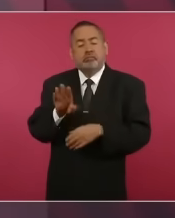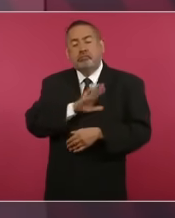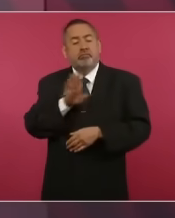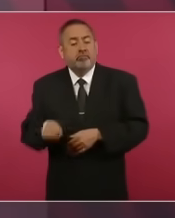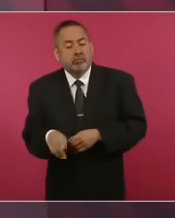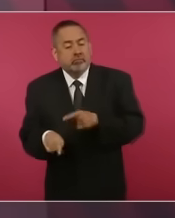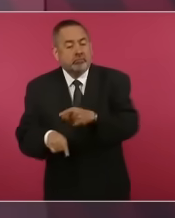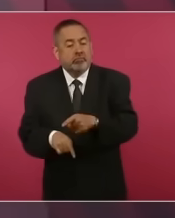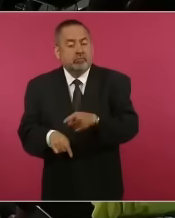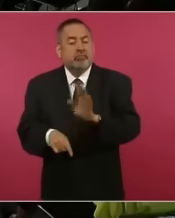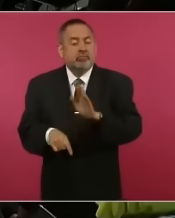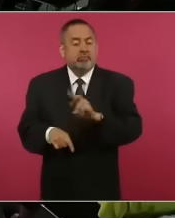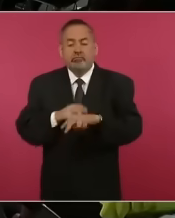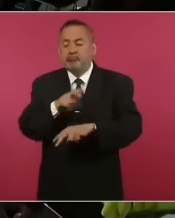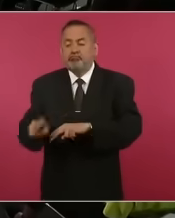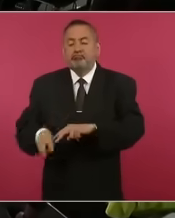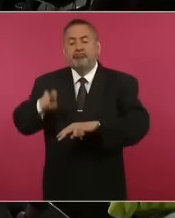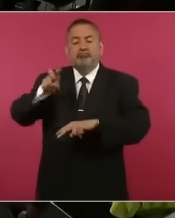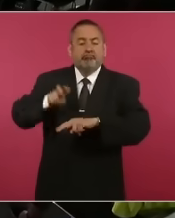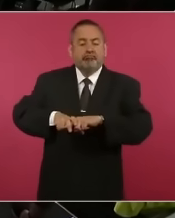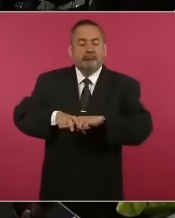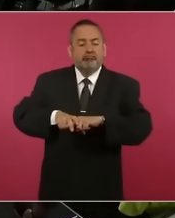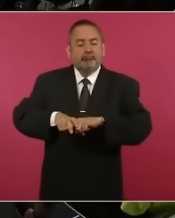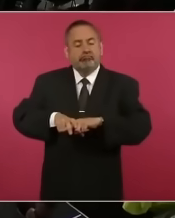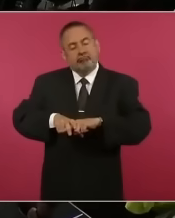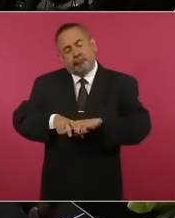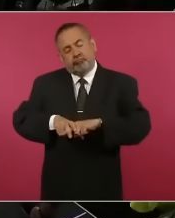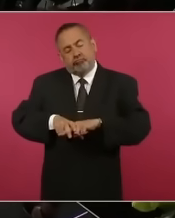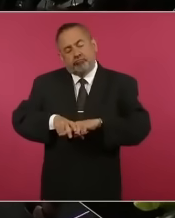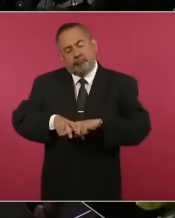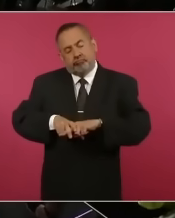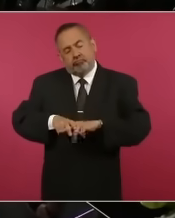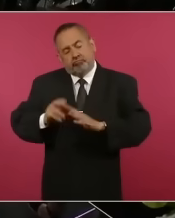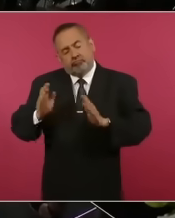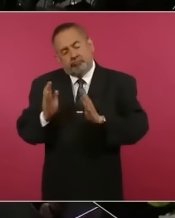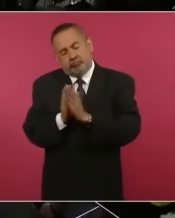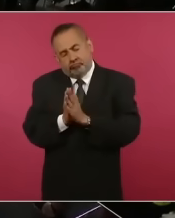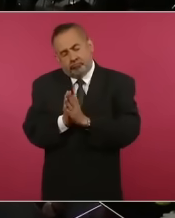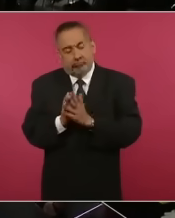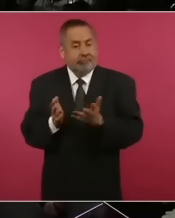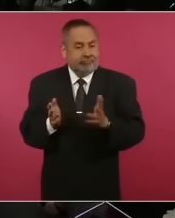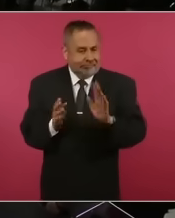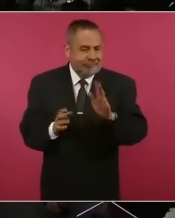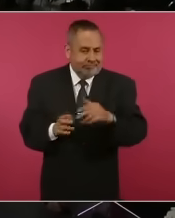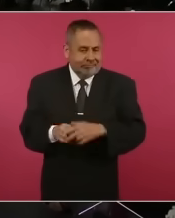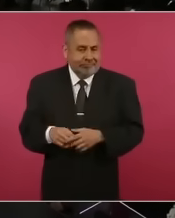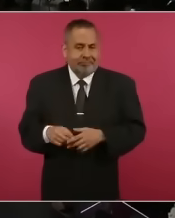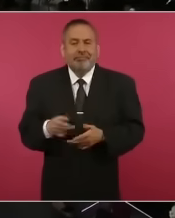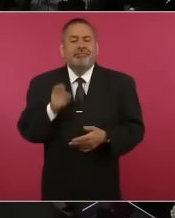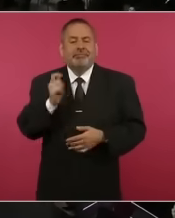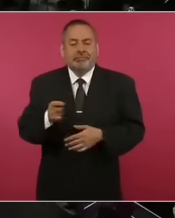en su sillón, dice Alfonso Reyes, ¿no? Entonces, ¿qué pasaba? Nada.